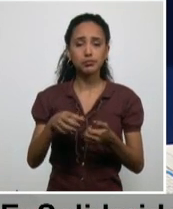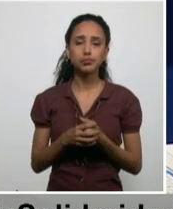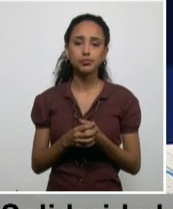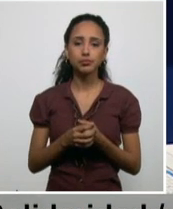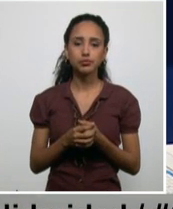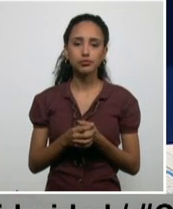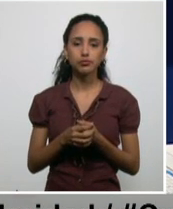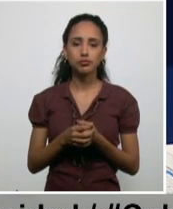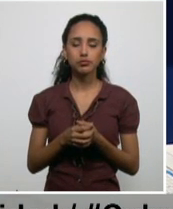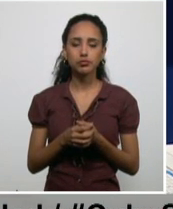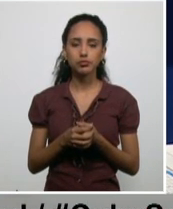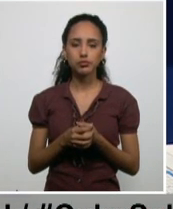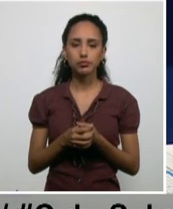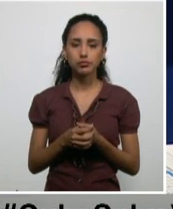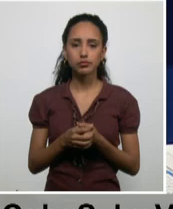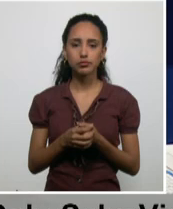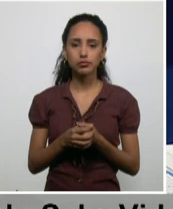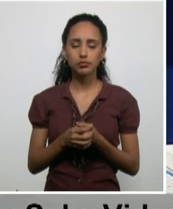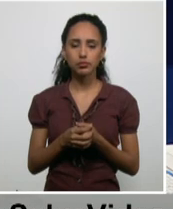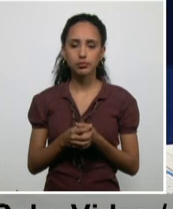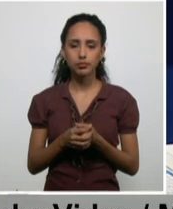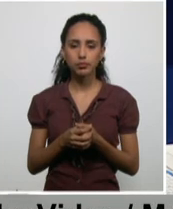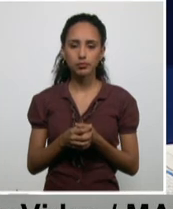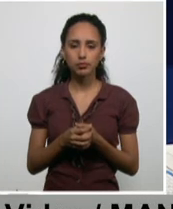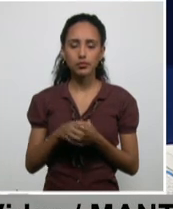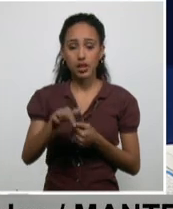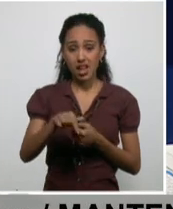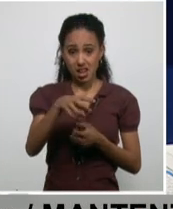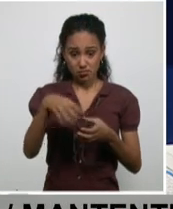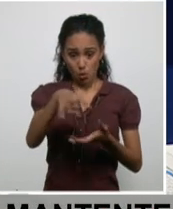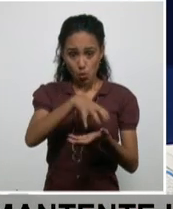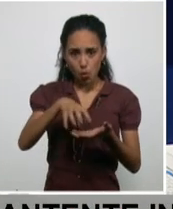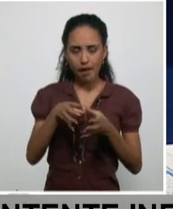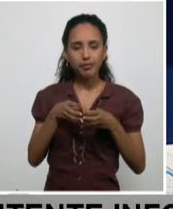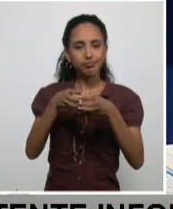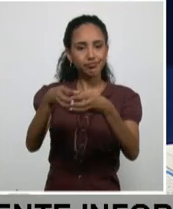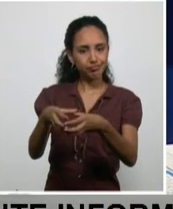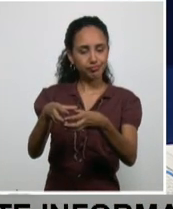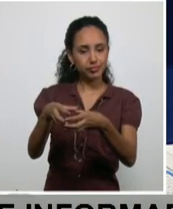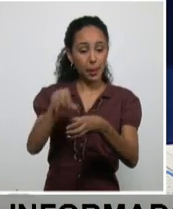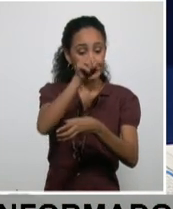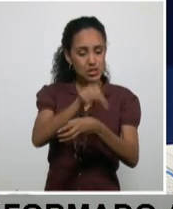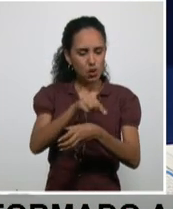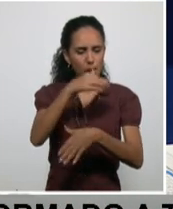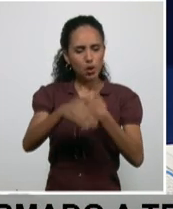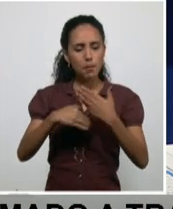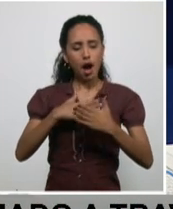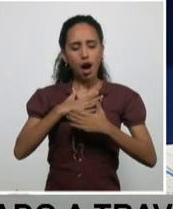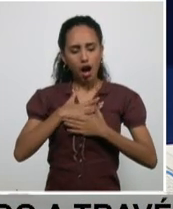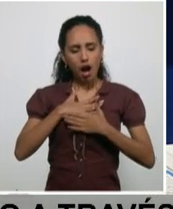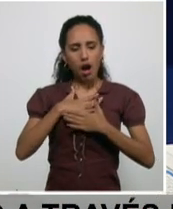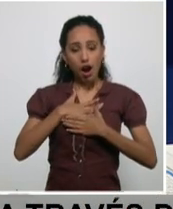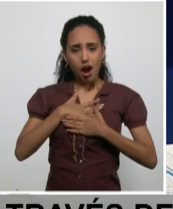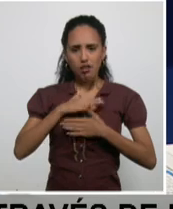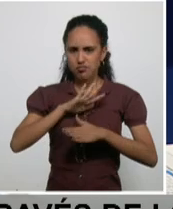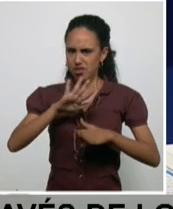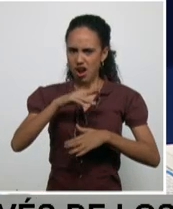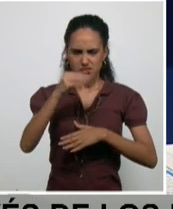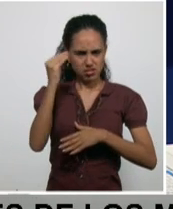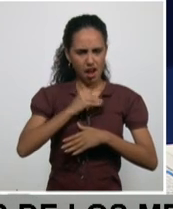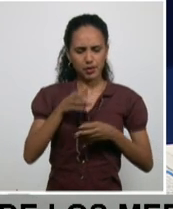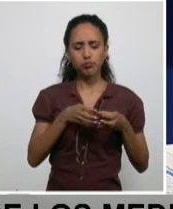Se crearon en los establecimientos penitenciarios áreas de aislamiento para cuadros respiratorios de aquellos reclusos